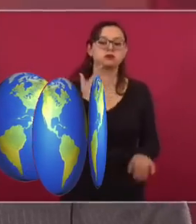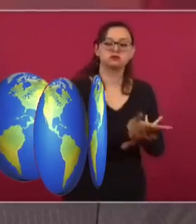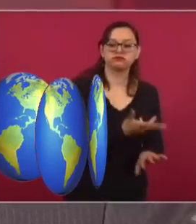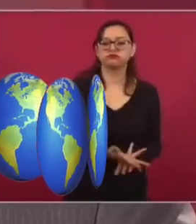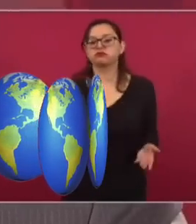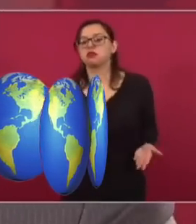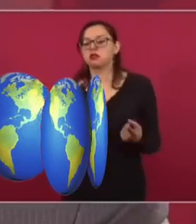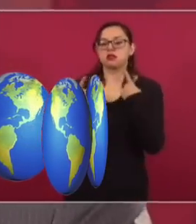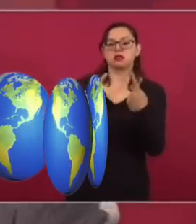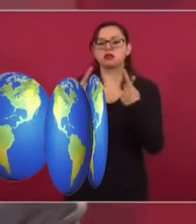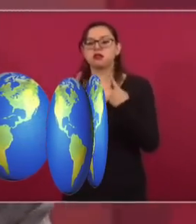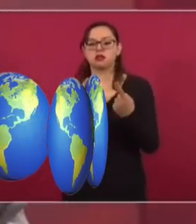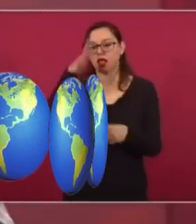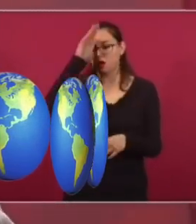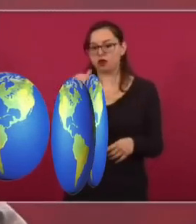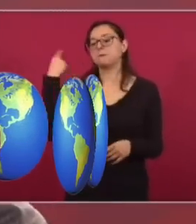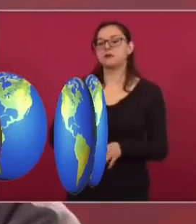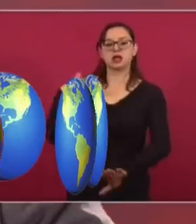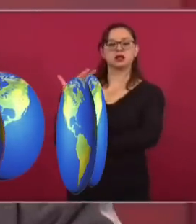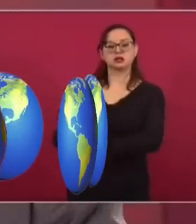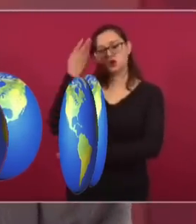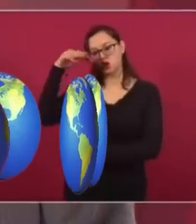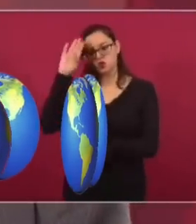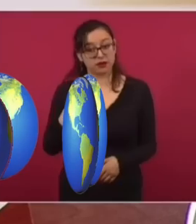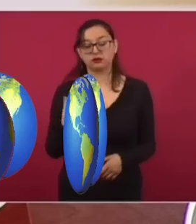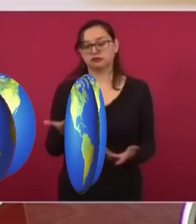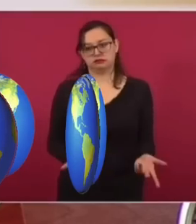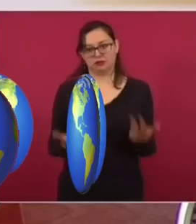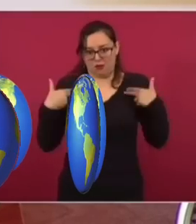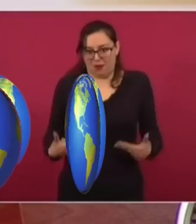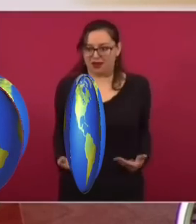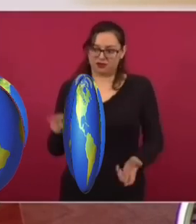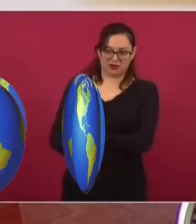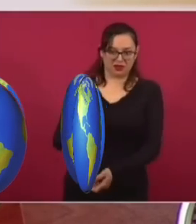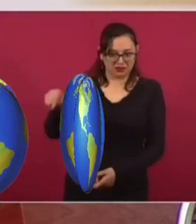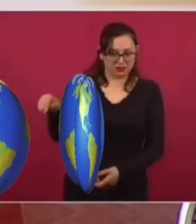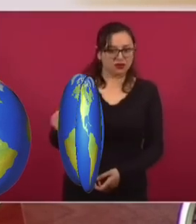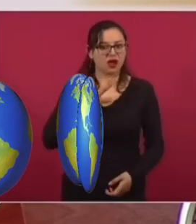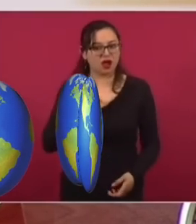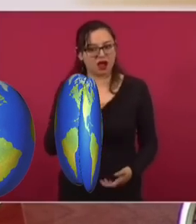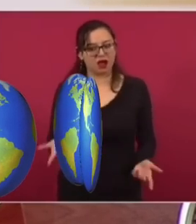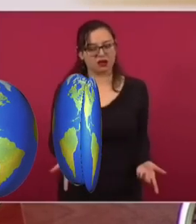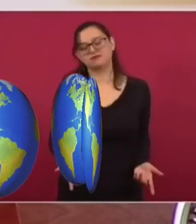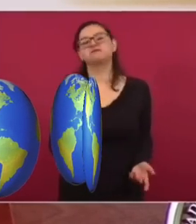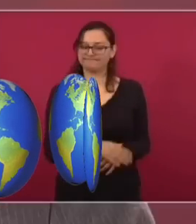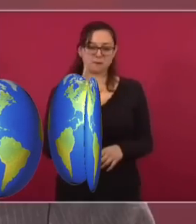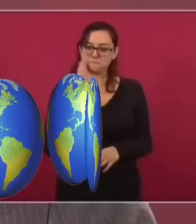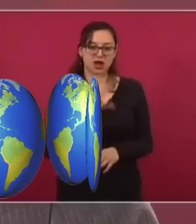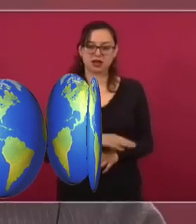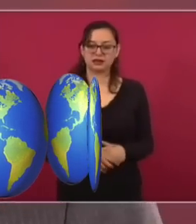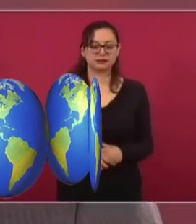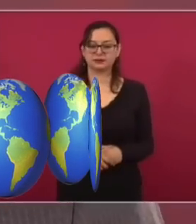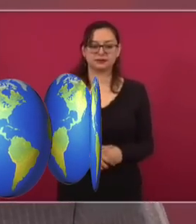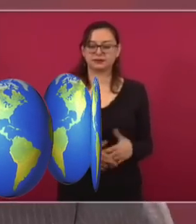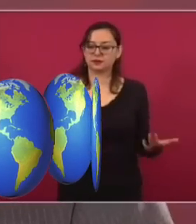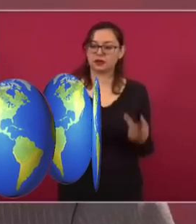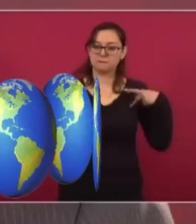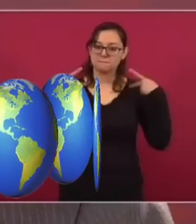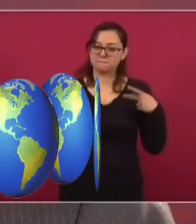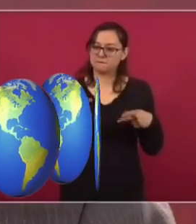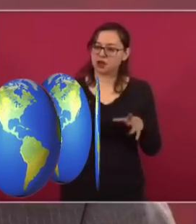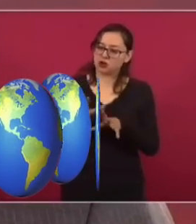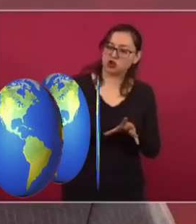Pero considero indebido el bloqueo, inhumano, y además considero que es una vileza. No puede sufrir un